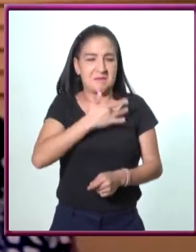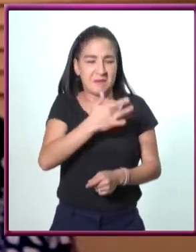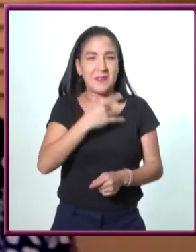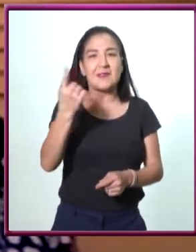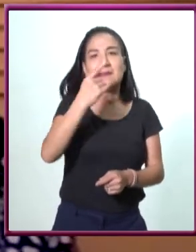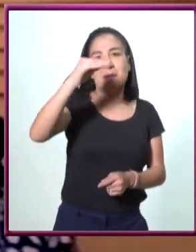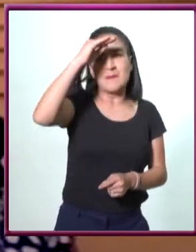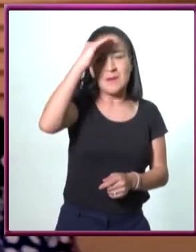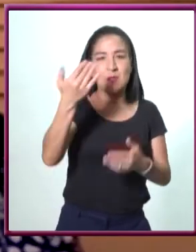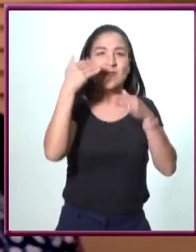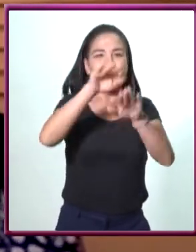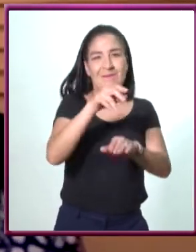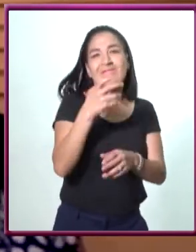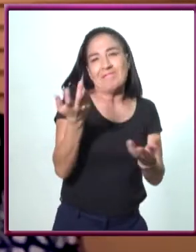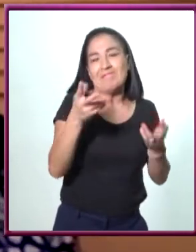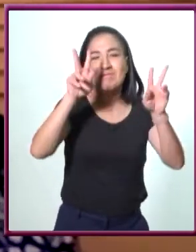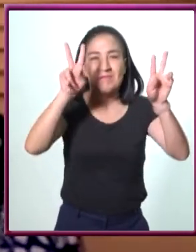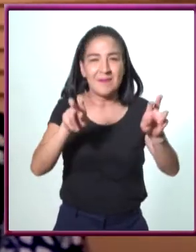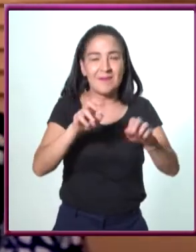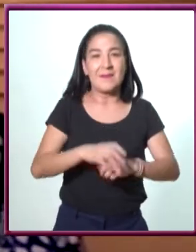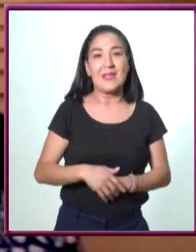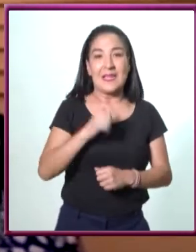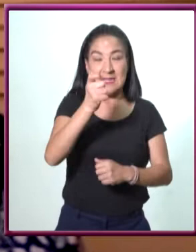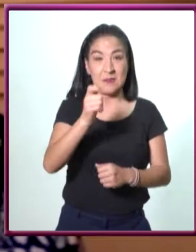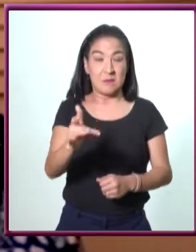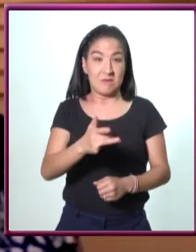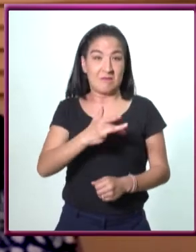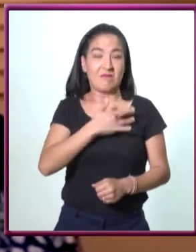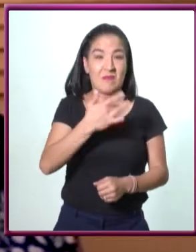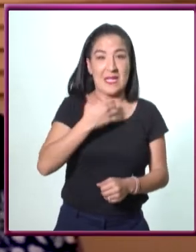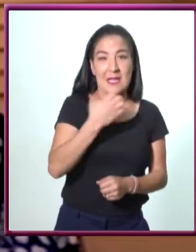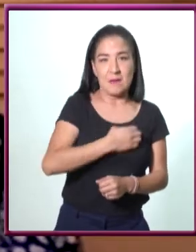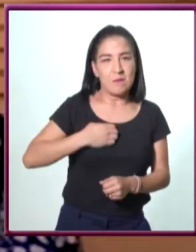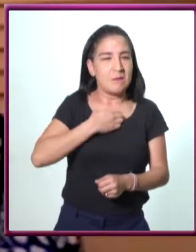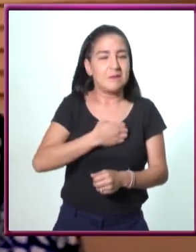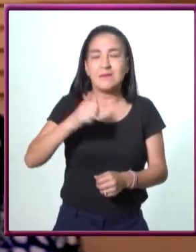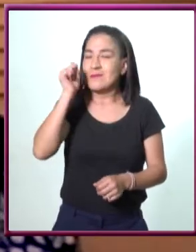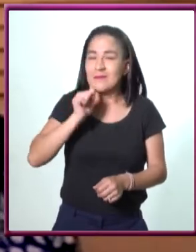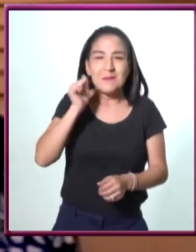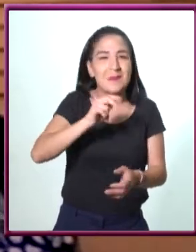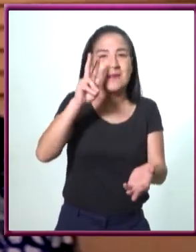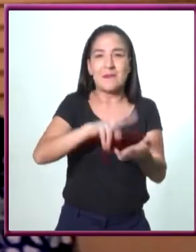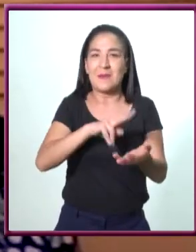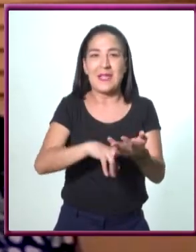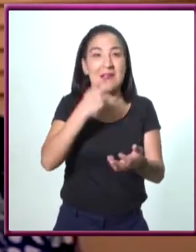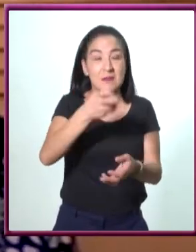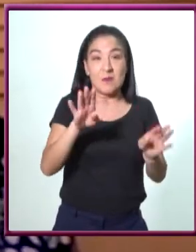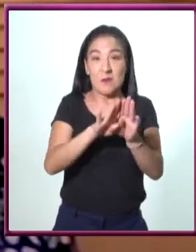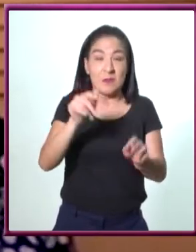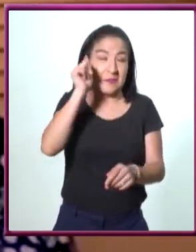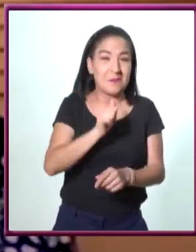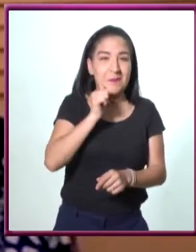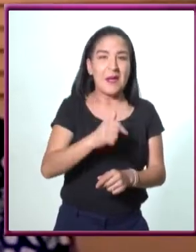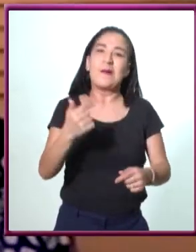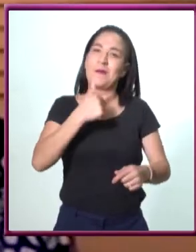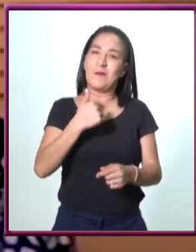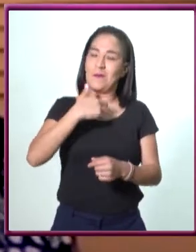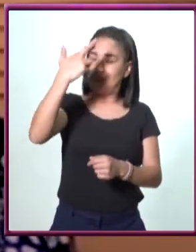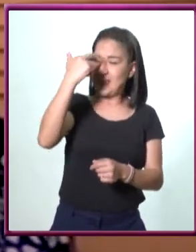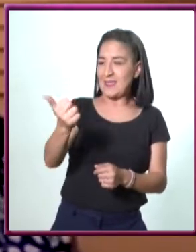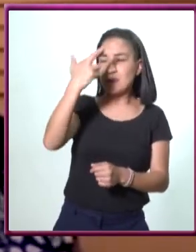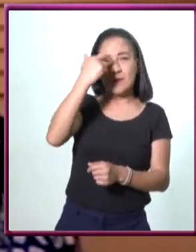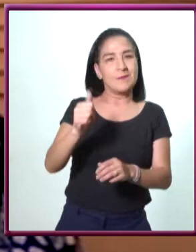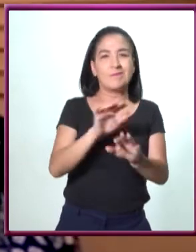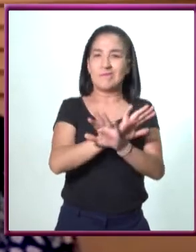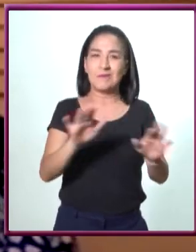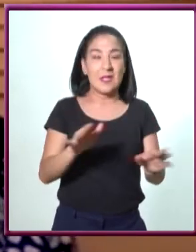qué pensamos con respeto. Hay que recordar que las emociones siempre son válidas. Eso no significa que yo siempre tengo la razón o